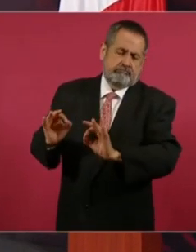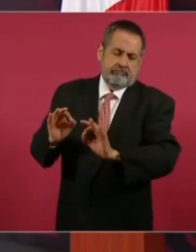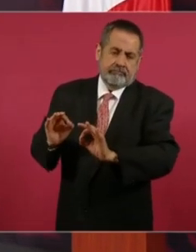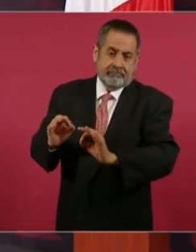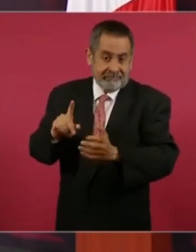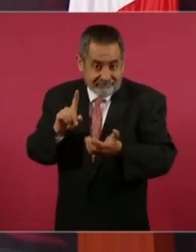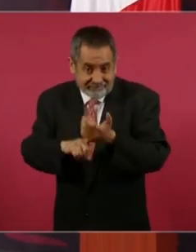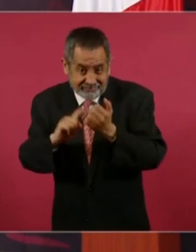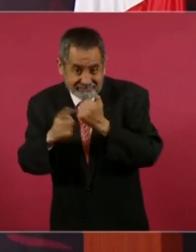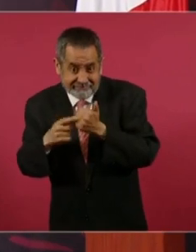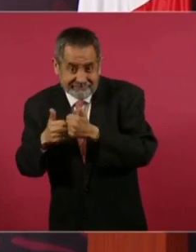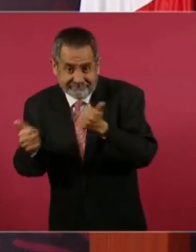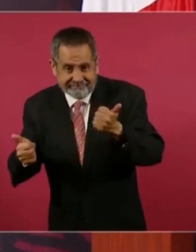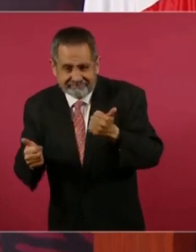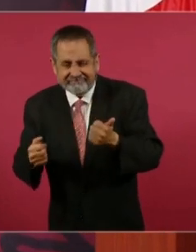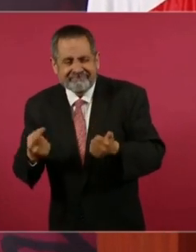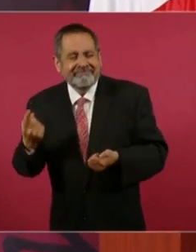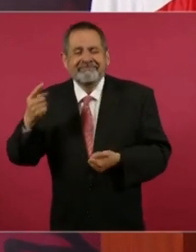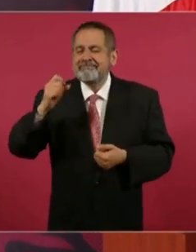¿Quién era el poder de los poderes?